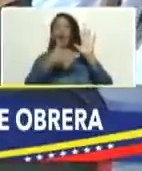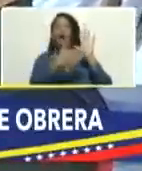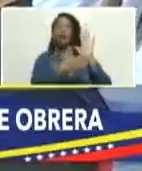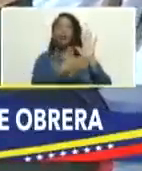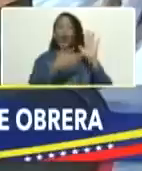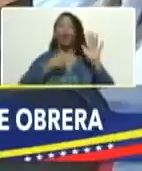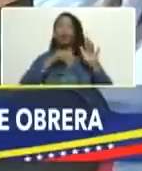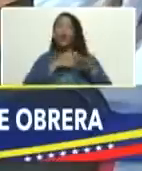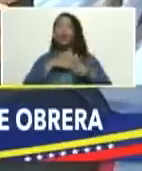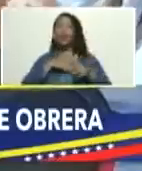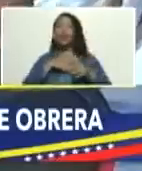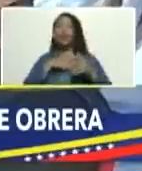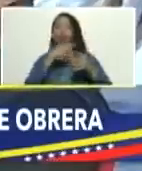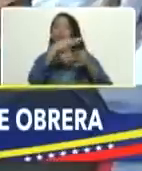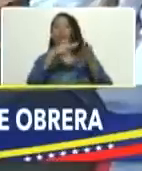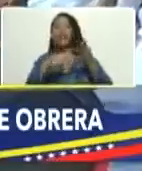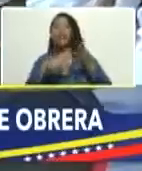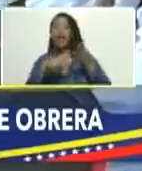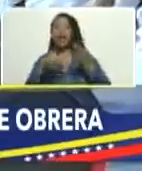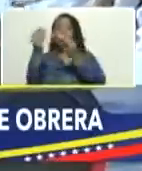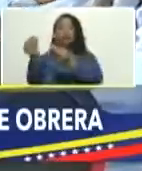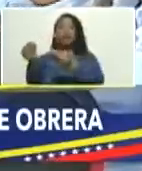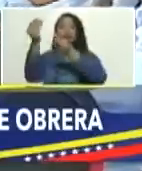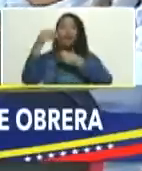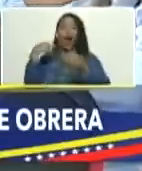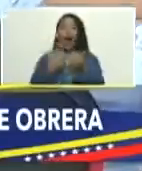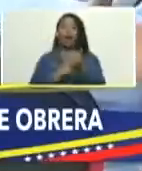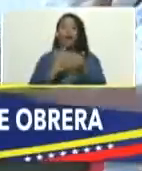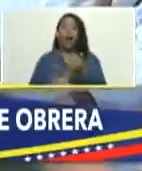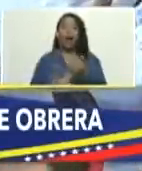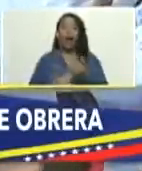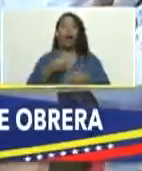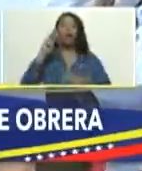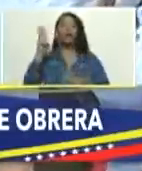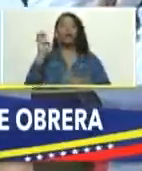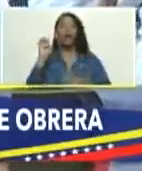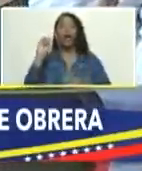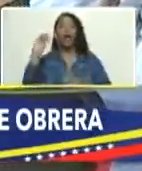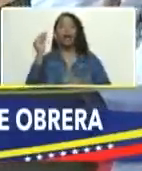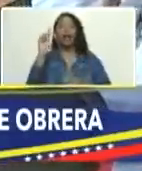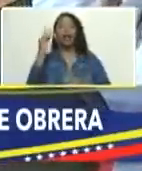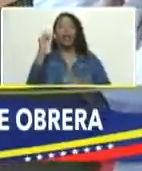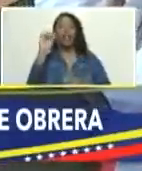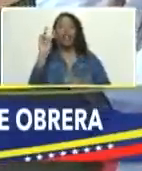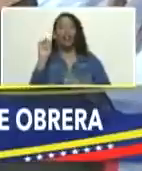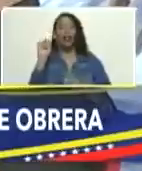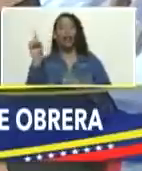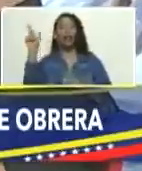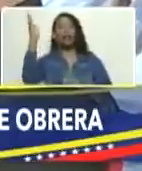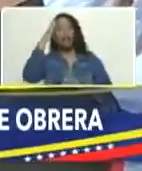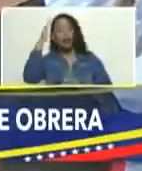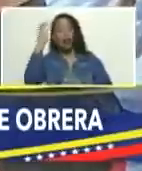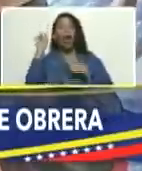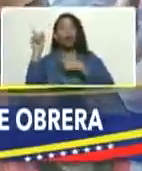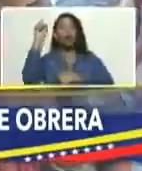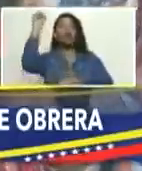materia prima, que nos las proporciona nuestra hermana Pequivén, sabemos que ellos también